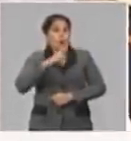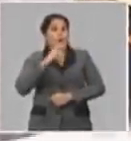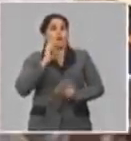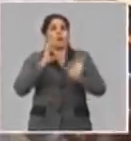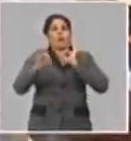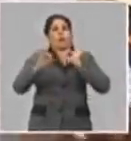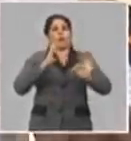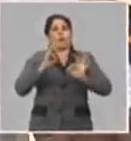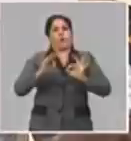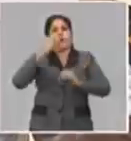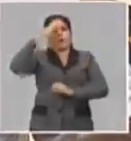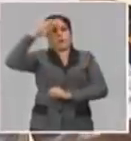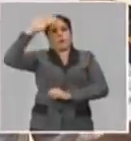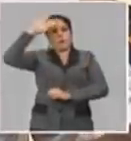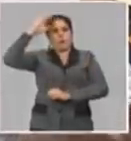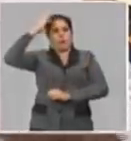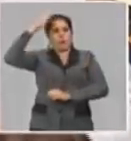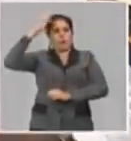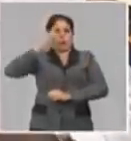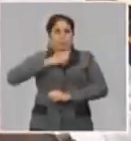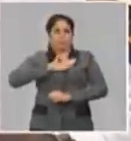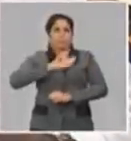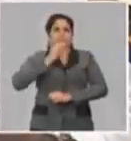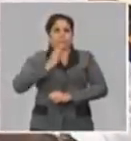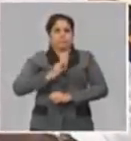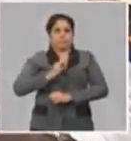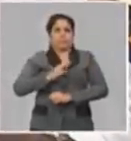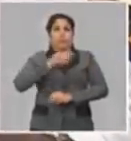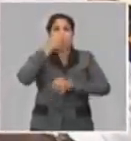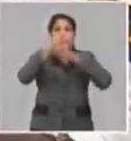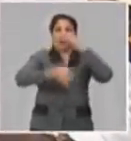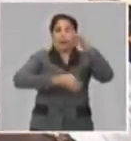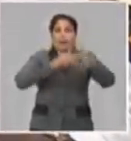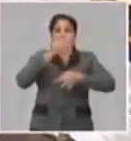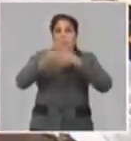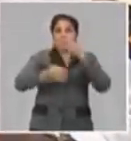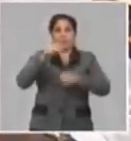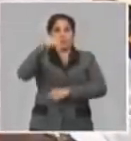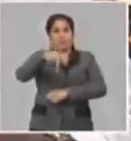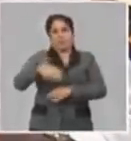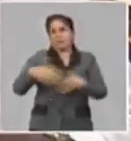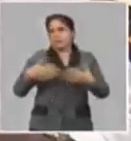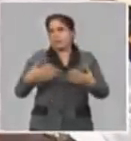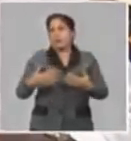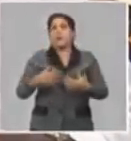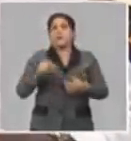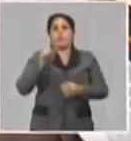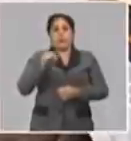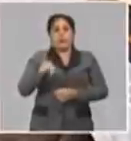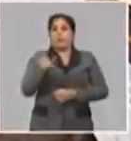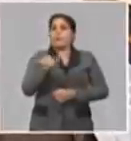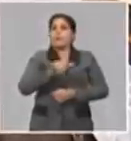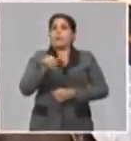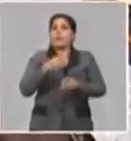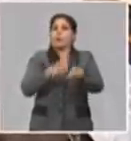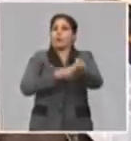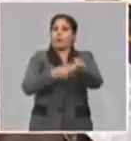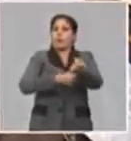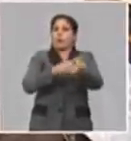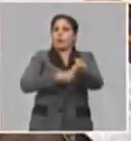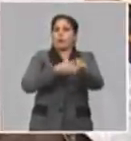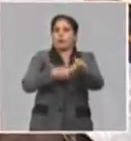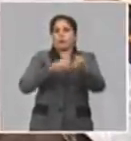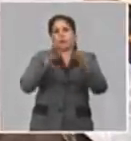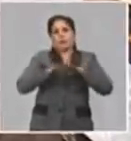país. Solo expresar lo siguiente. Ya se ha convertido como un hábito esta